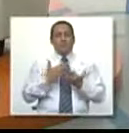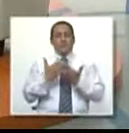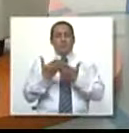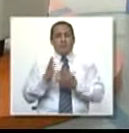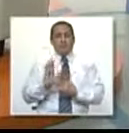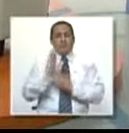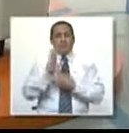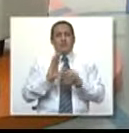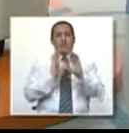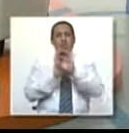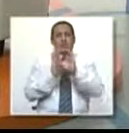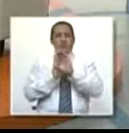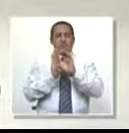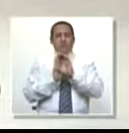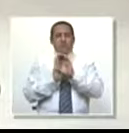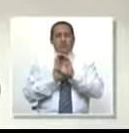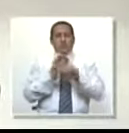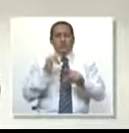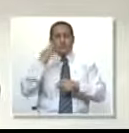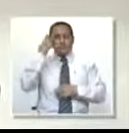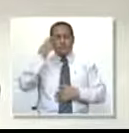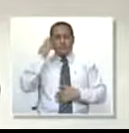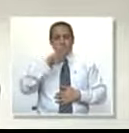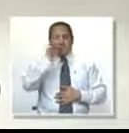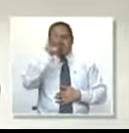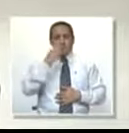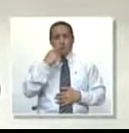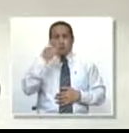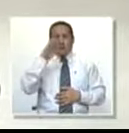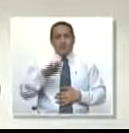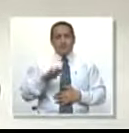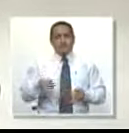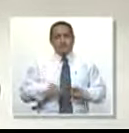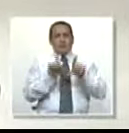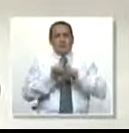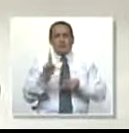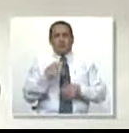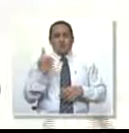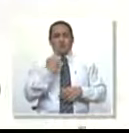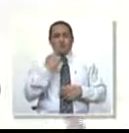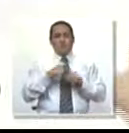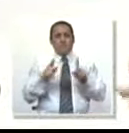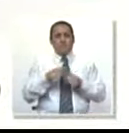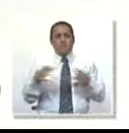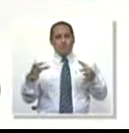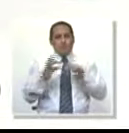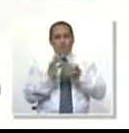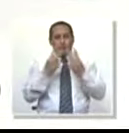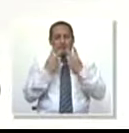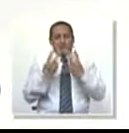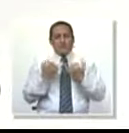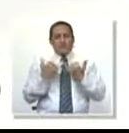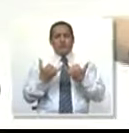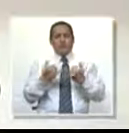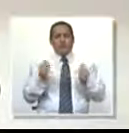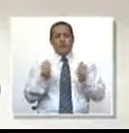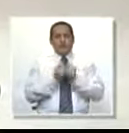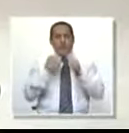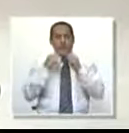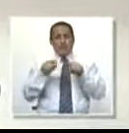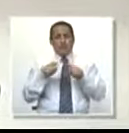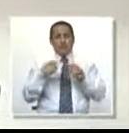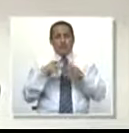edición de la constitución política del Perú para niños porque claro todo es para ellos pero no se los involucra no en el tema y con